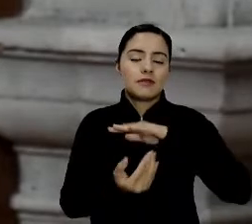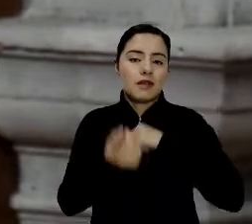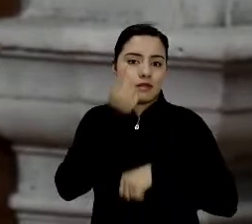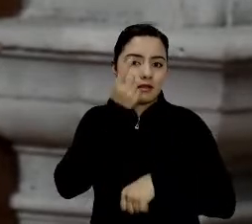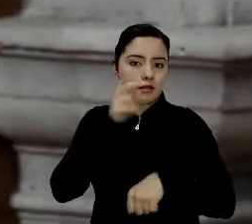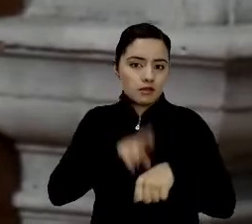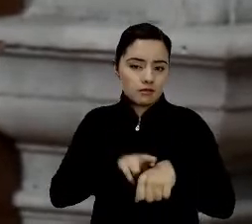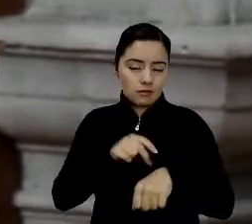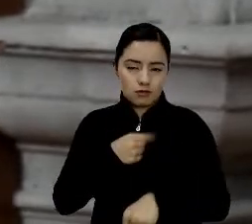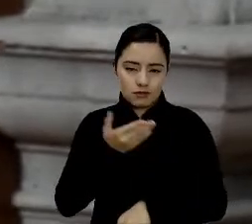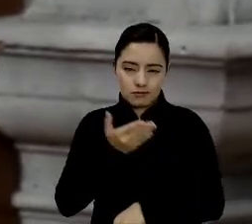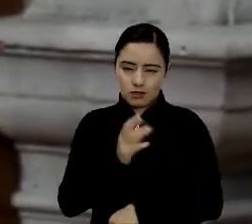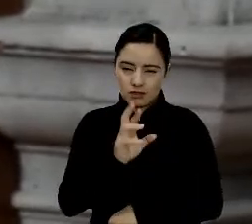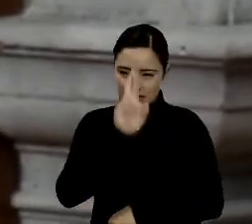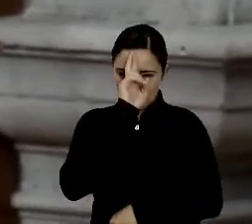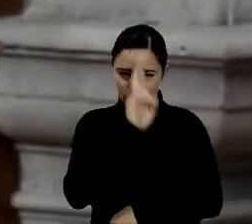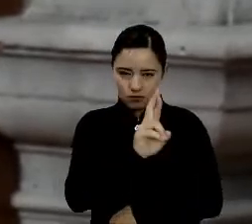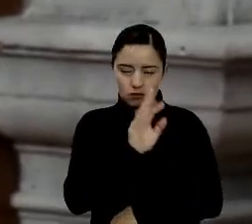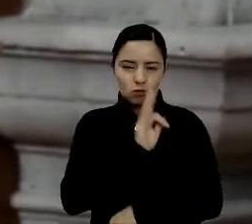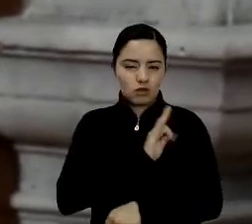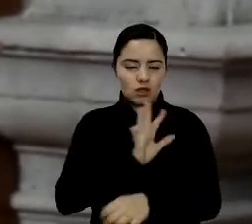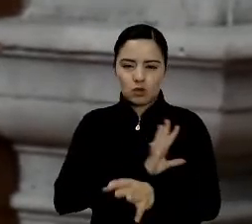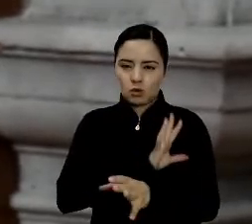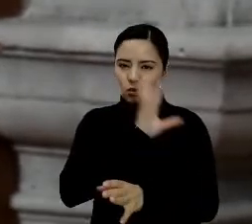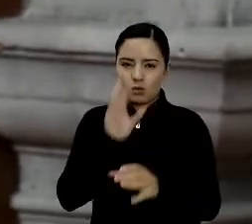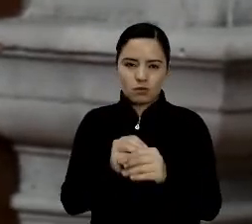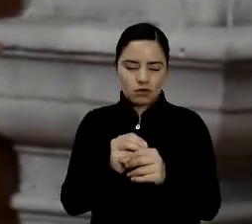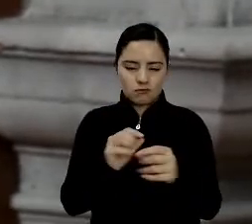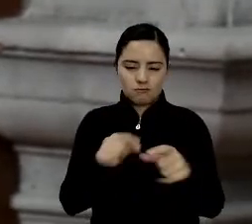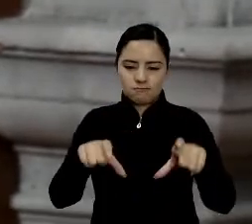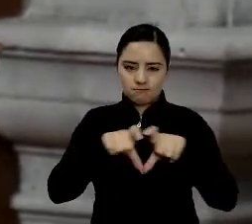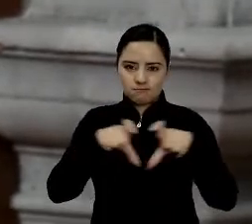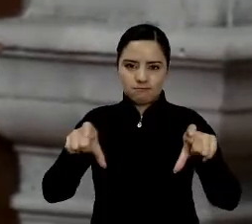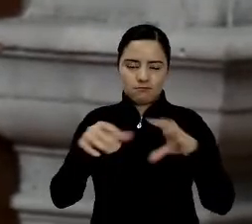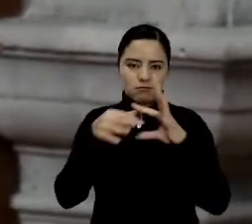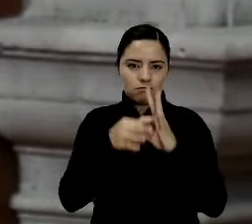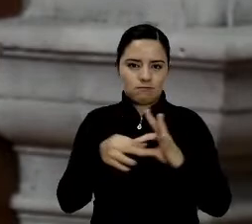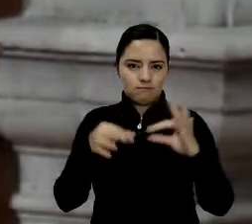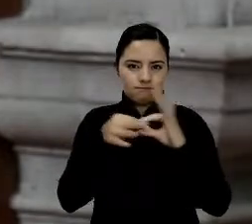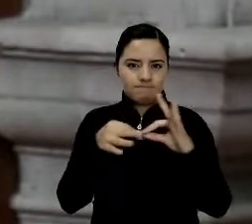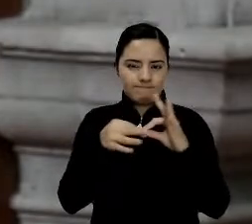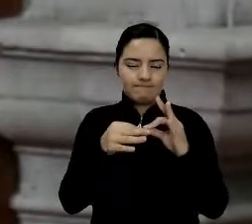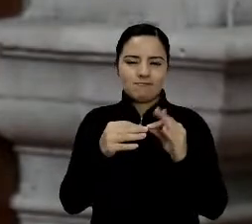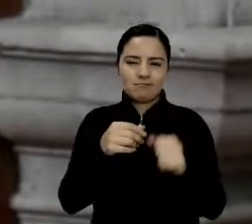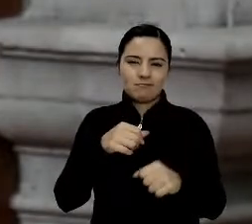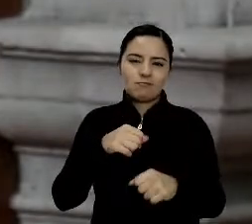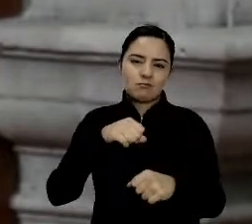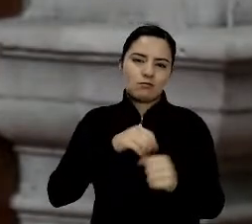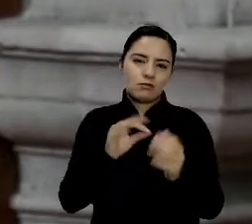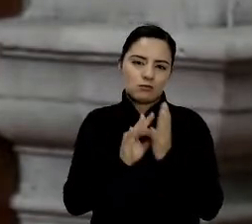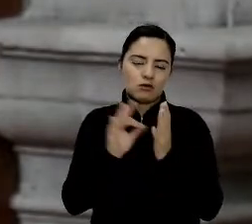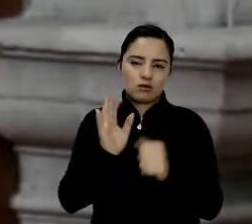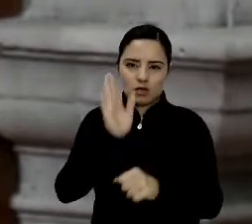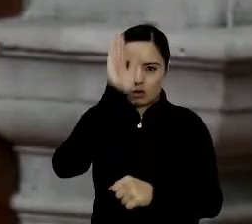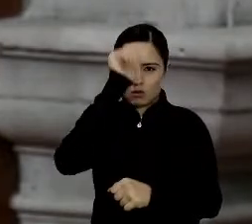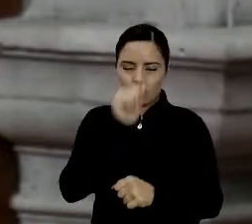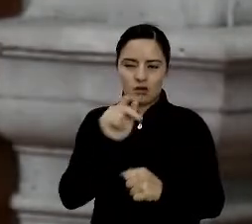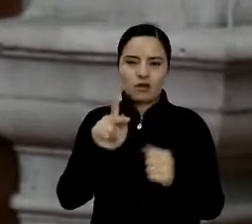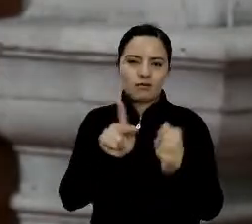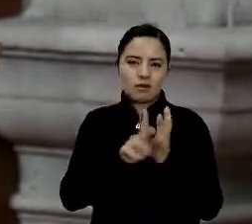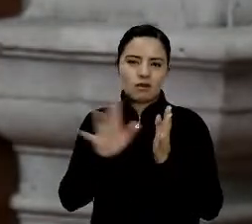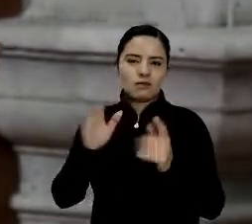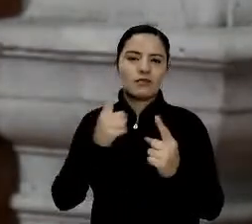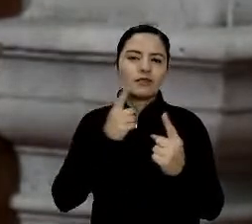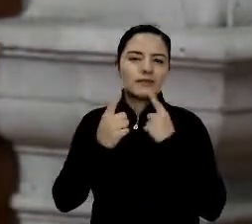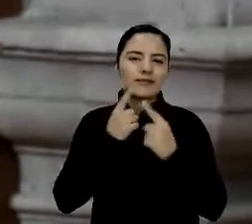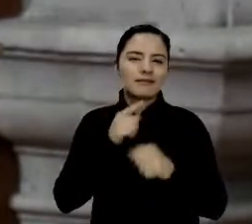atenta, que se incluya en forma íntegra la exposición de motivos y considerandos de este punto de acuerdo en la Gaceta Parlamentaria y en